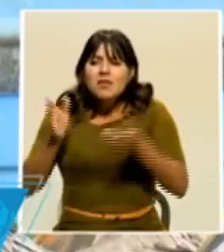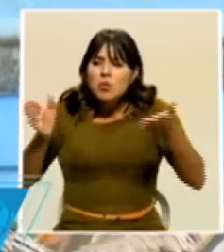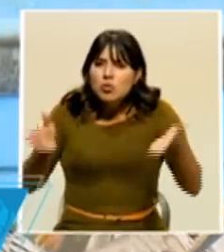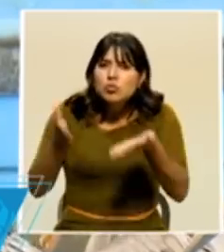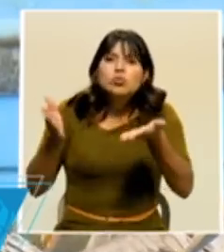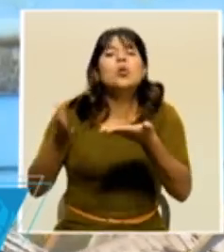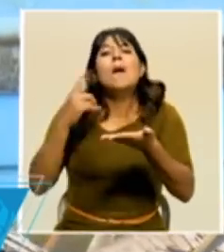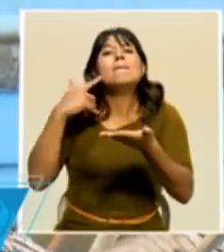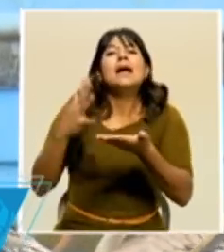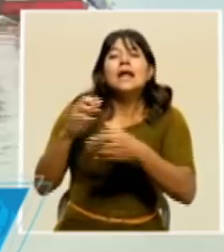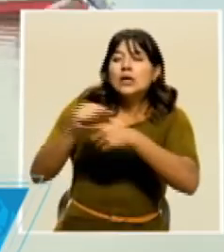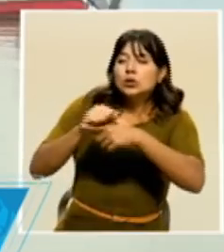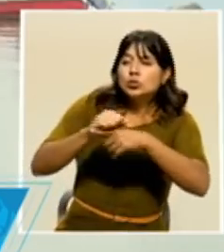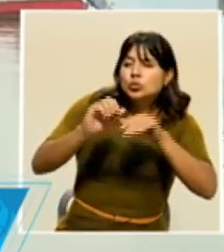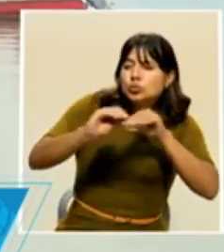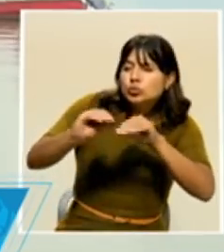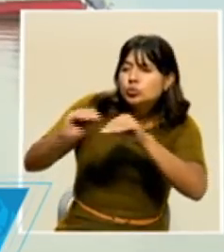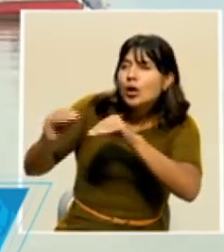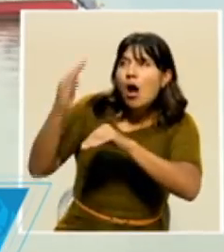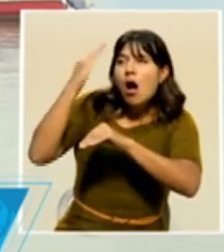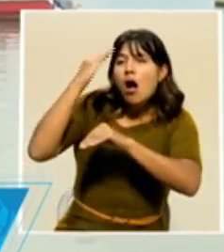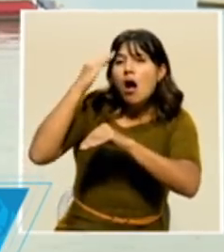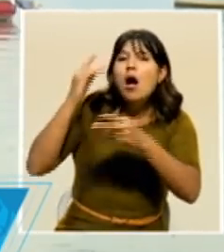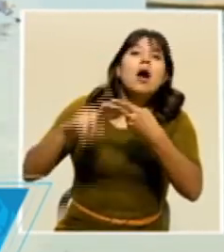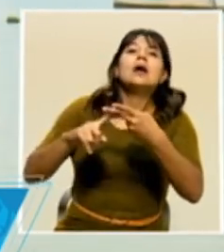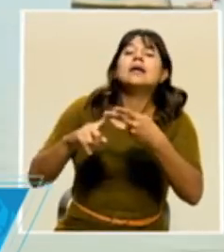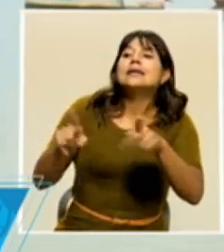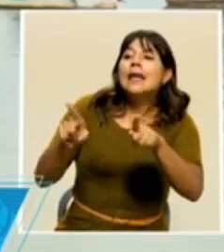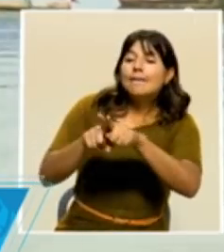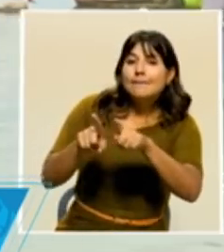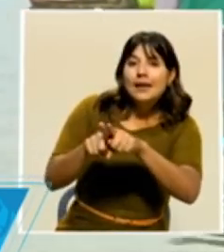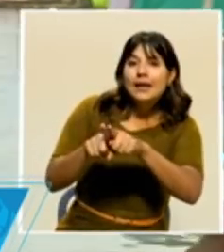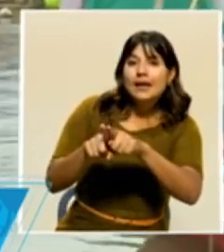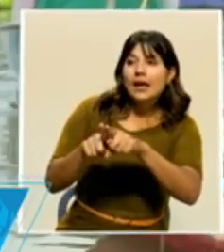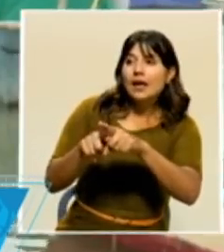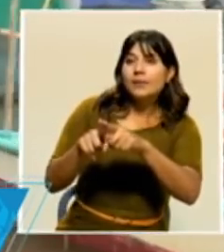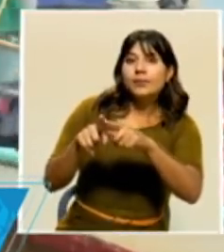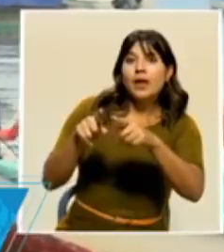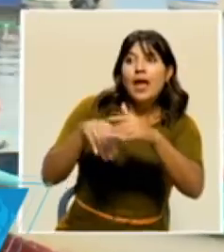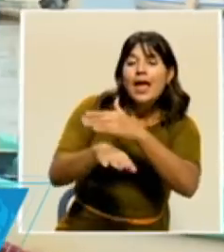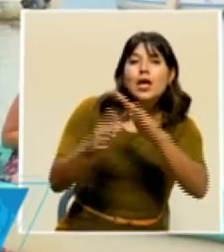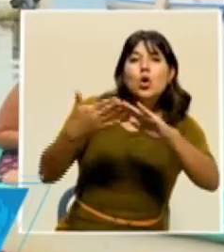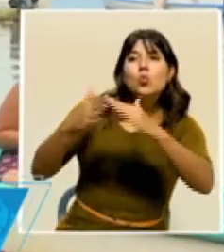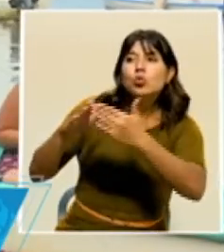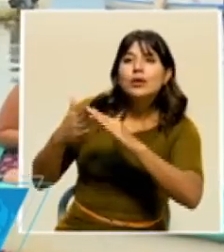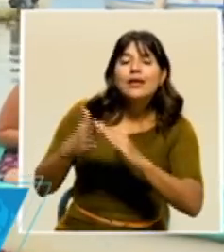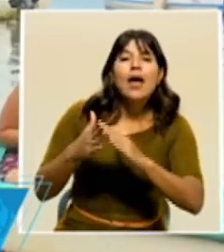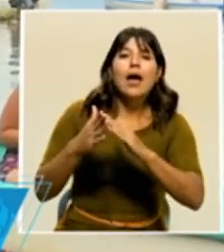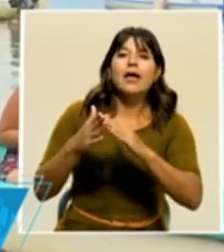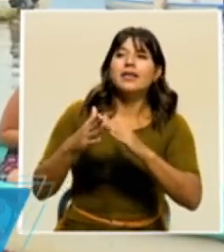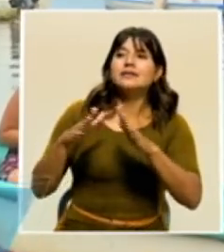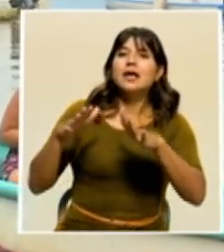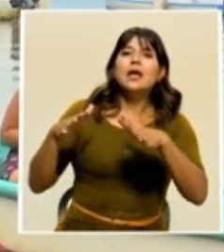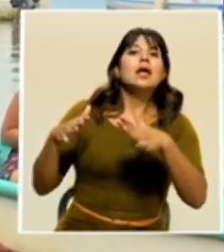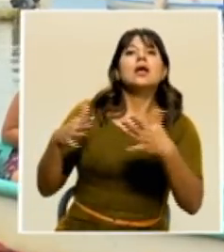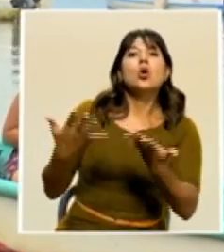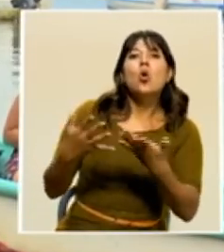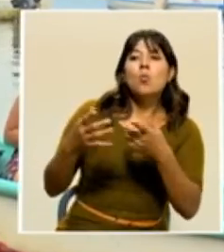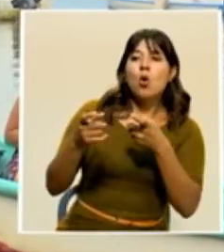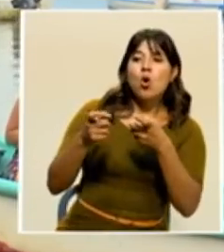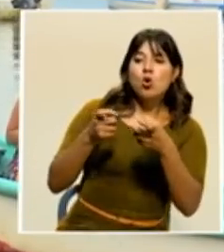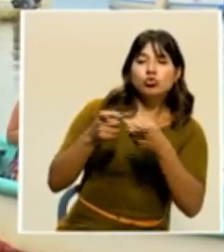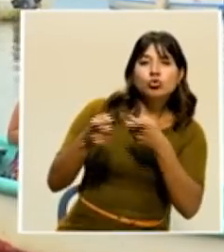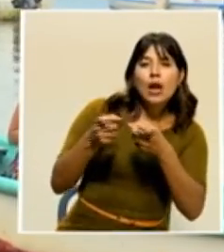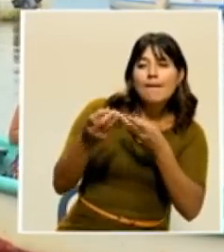tenemos que hacer inversión en las comunidades, en puestos de recibos, ¿verdad?, en capital de trabajo, en diseminación de ese